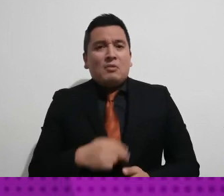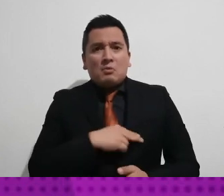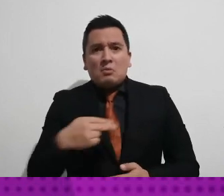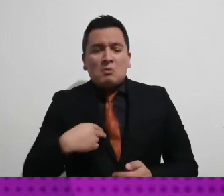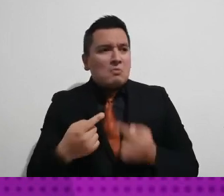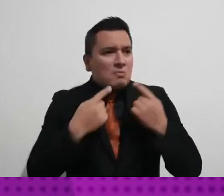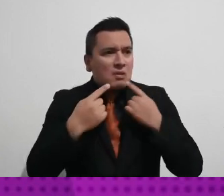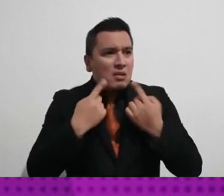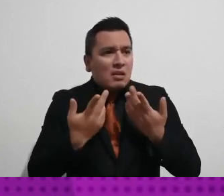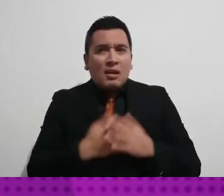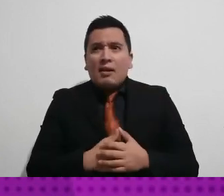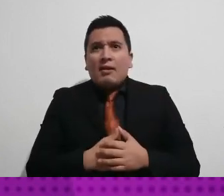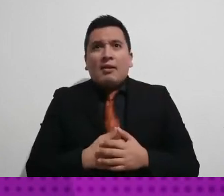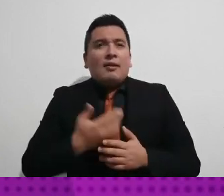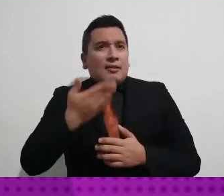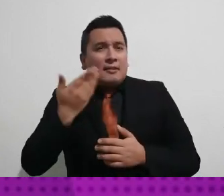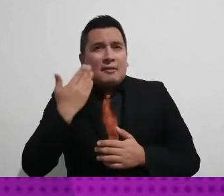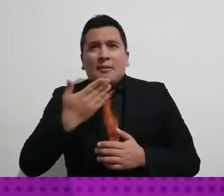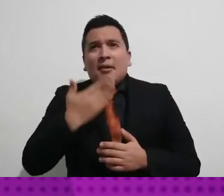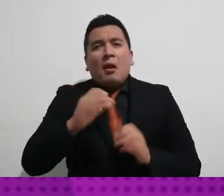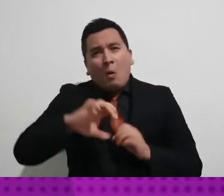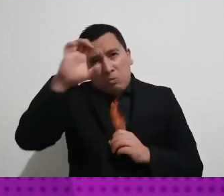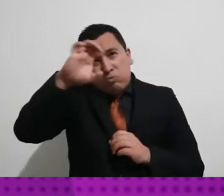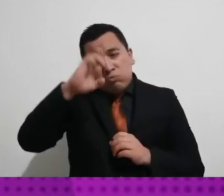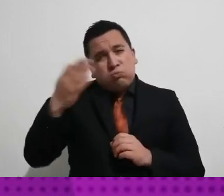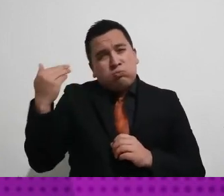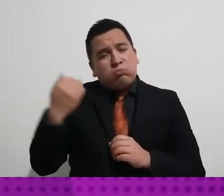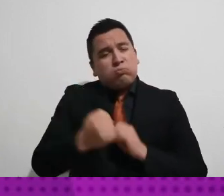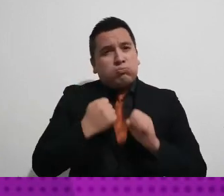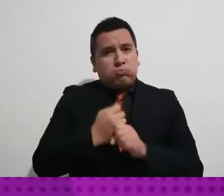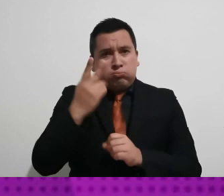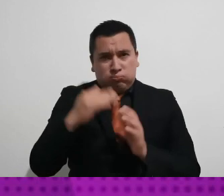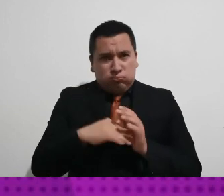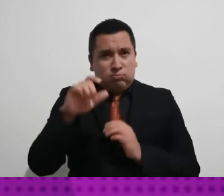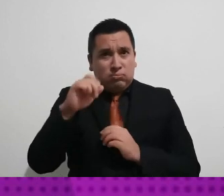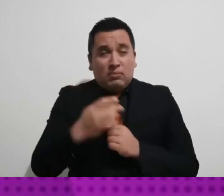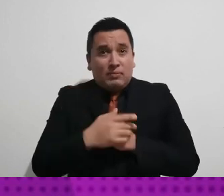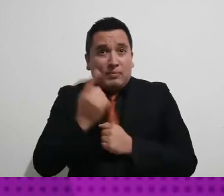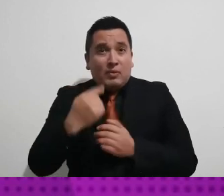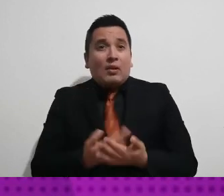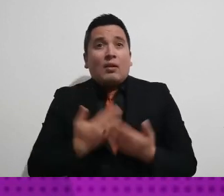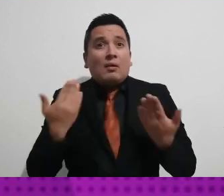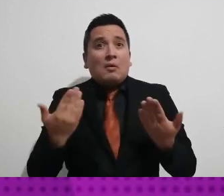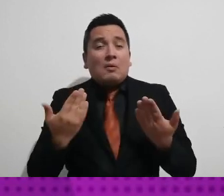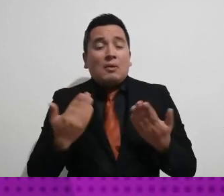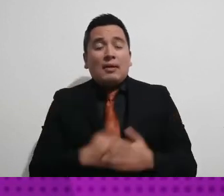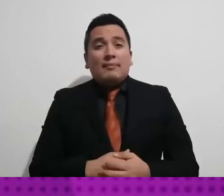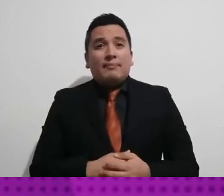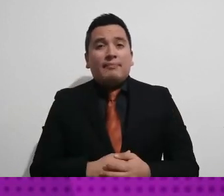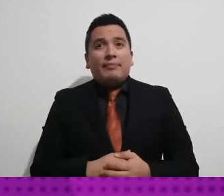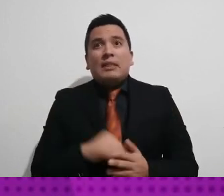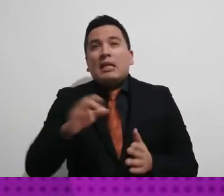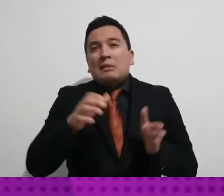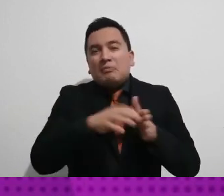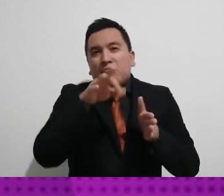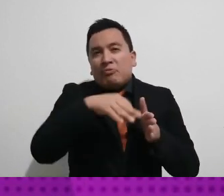importante el poder platicar de las buenas prácticas y la buena experiencia que se tuvo en el 2020, dado que se va a vivir un